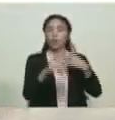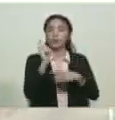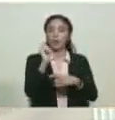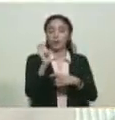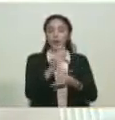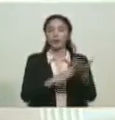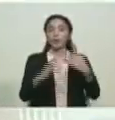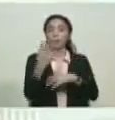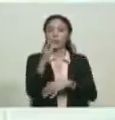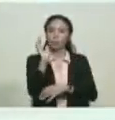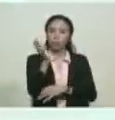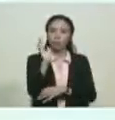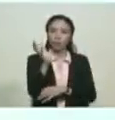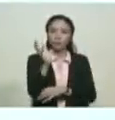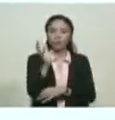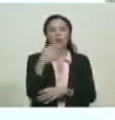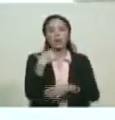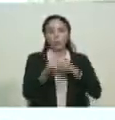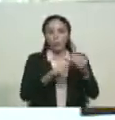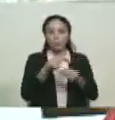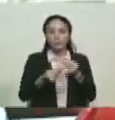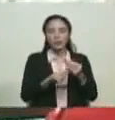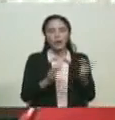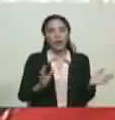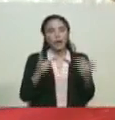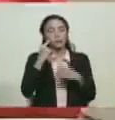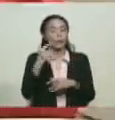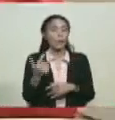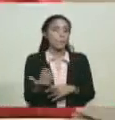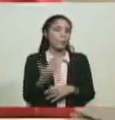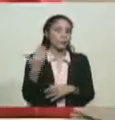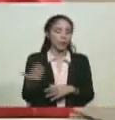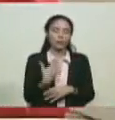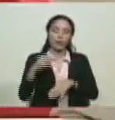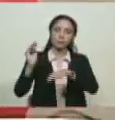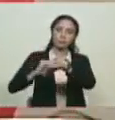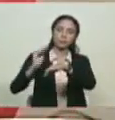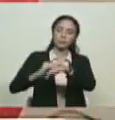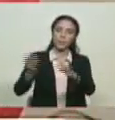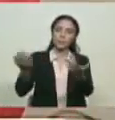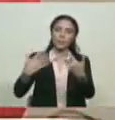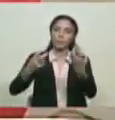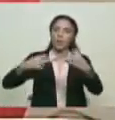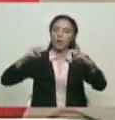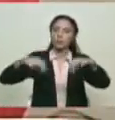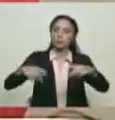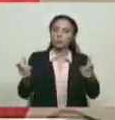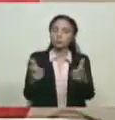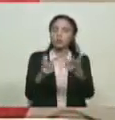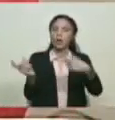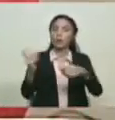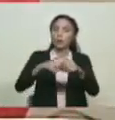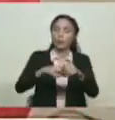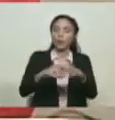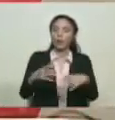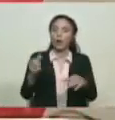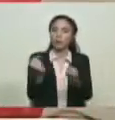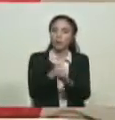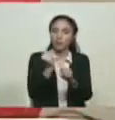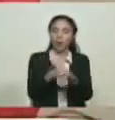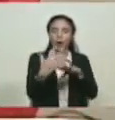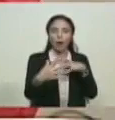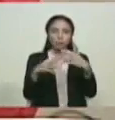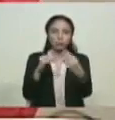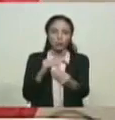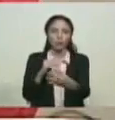y muchas expectativas pero creo que lo fundamental es acudir al llamado que esté hecho en el sentido de incorporarnos activamente en la renovación de la